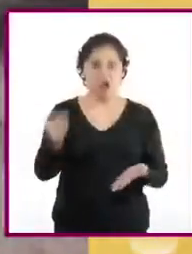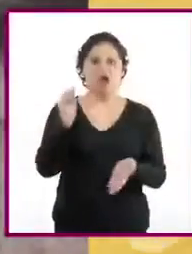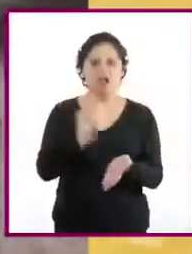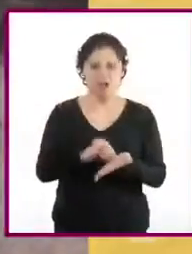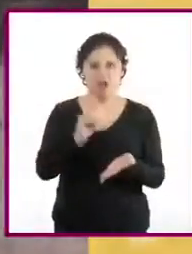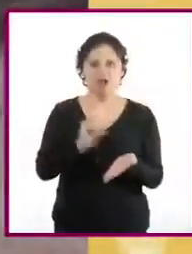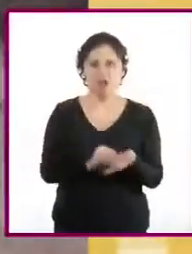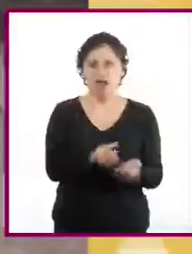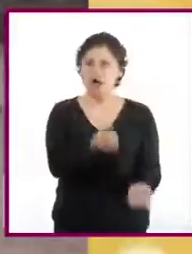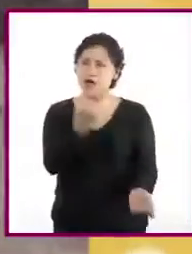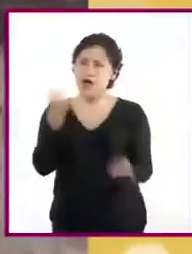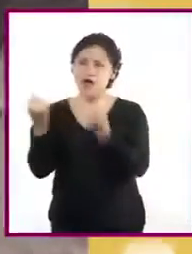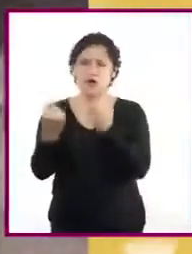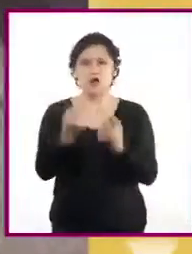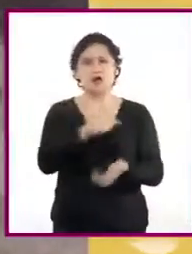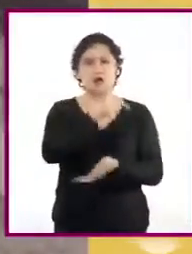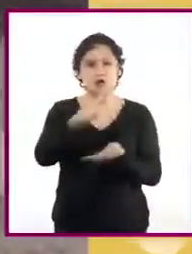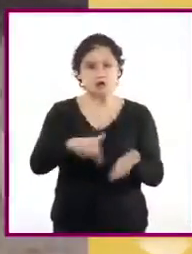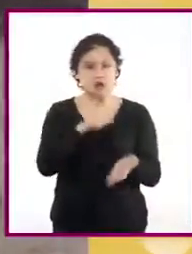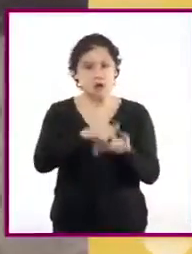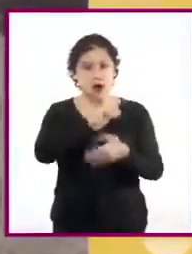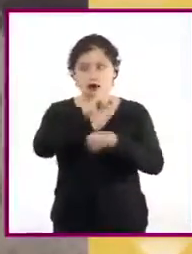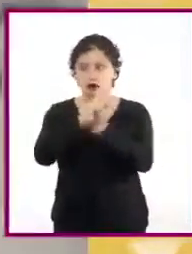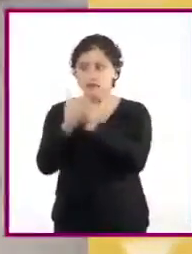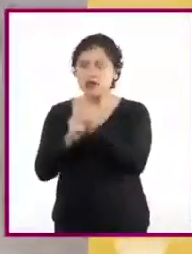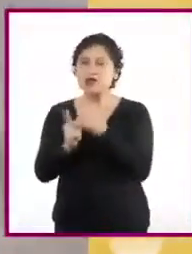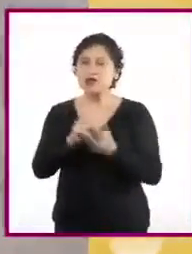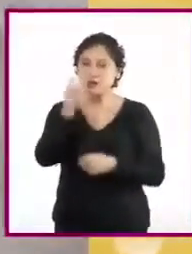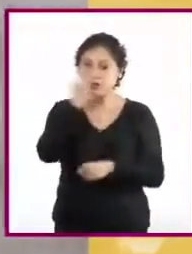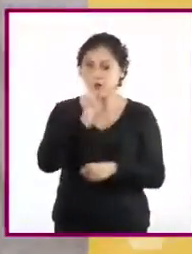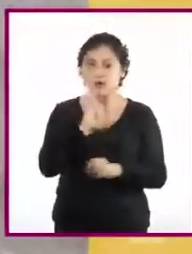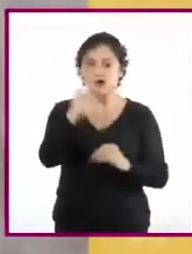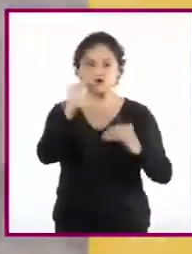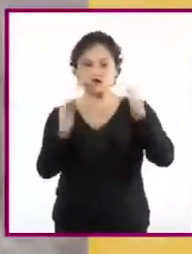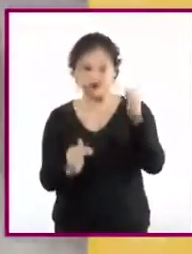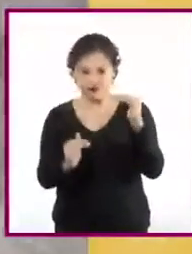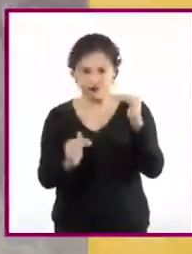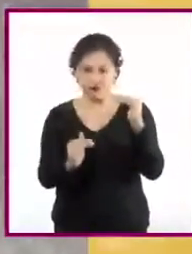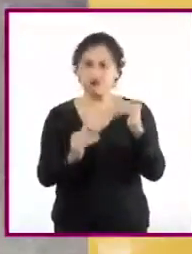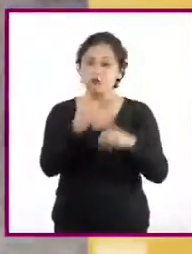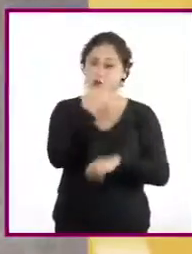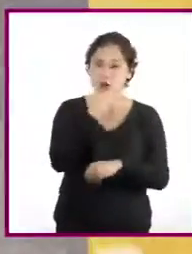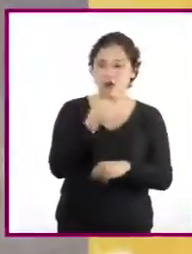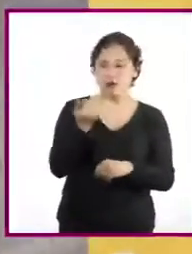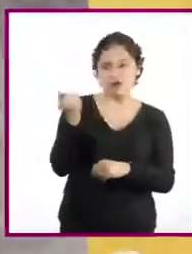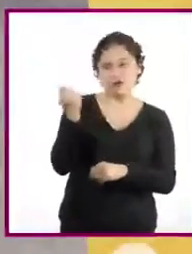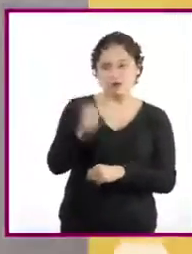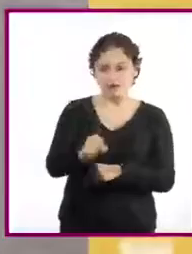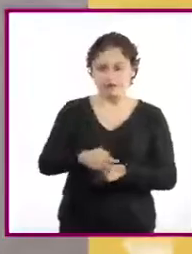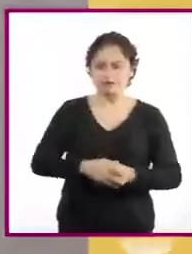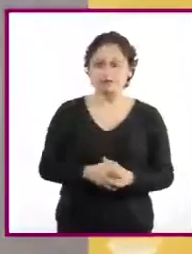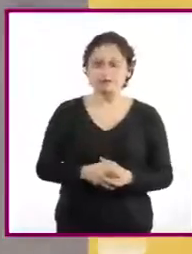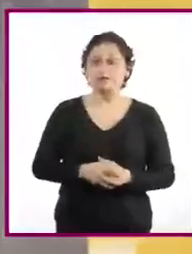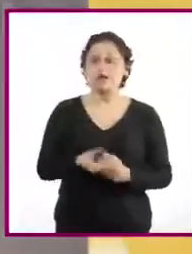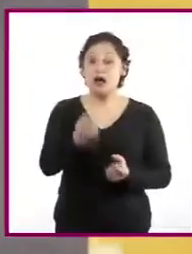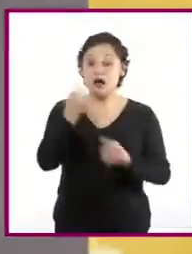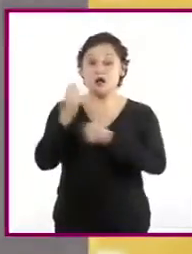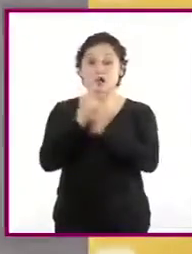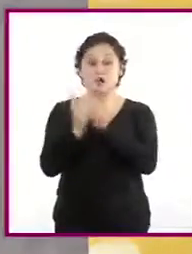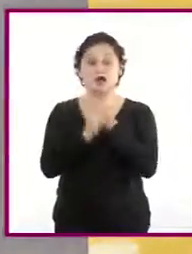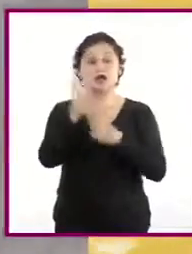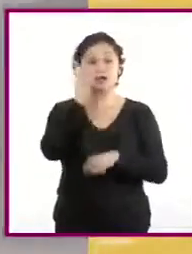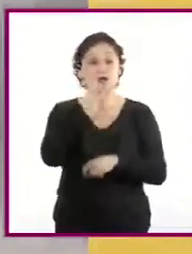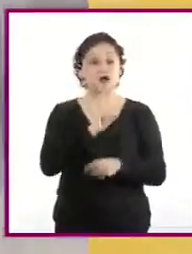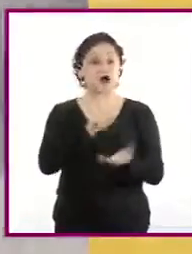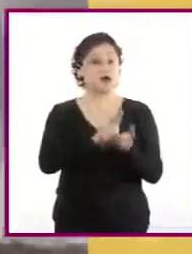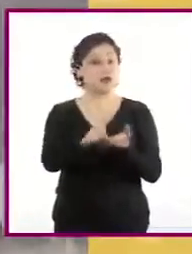los que las mujeres sufren la discriminación de sus compatriotas masculinos. En algunos países, las mujeres no tienen los mismos derechos que